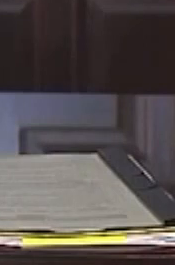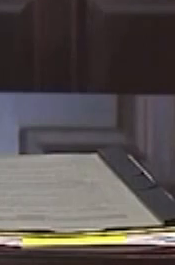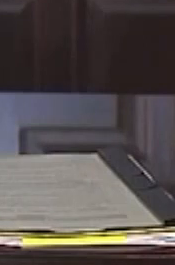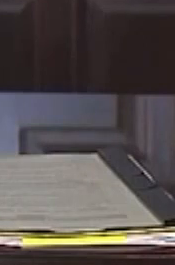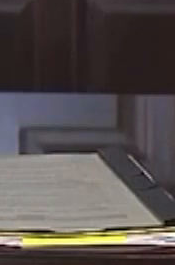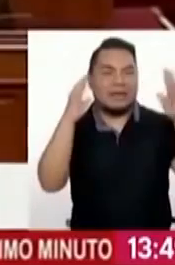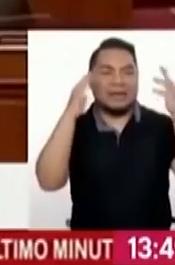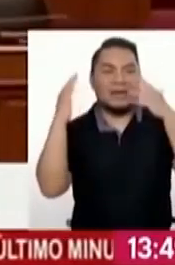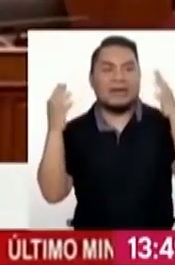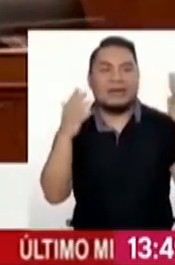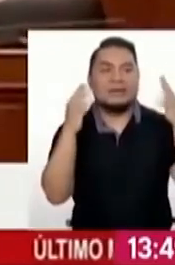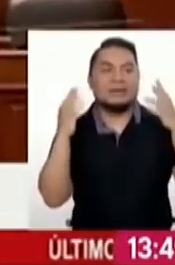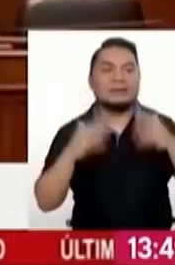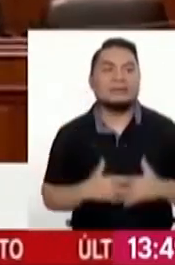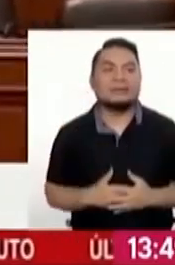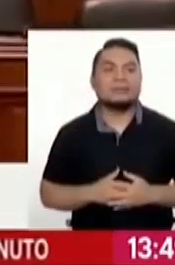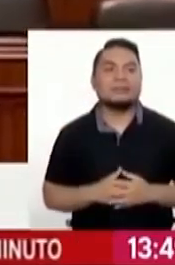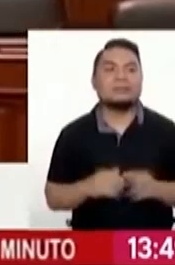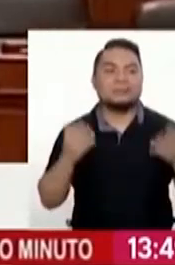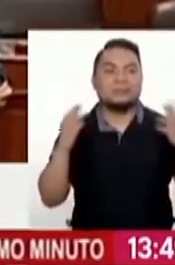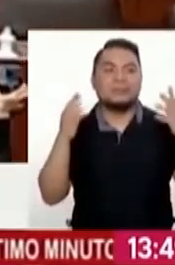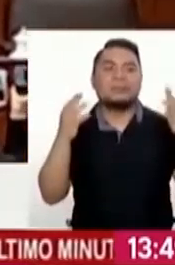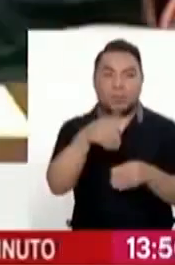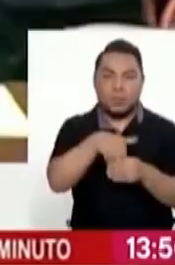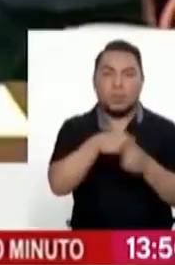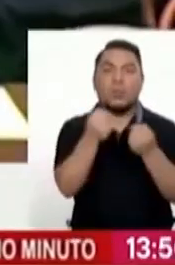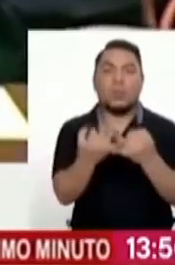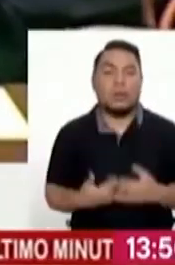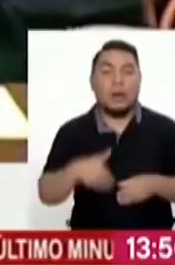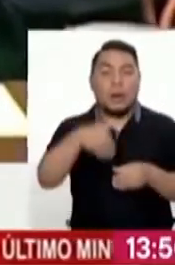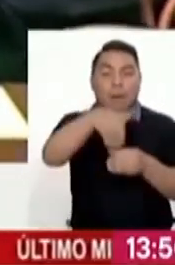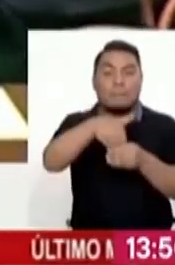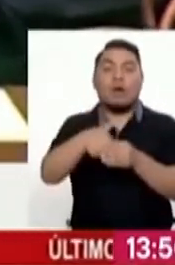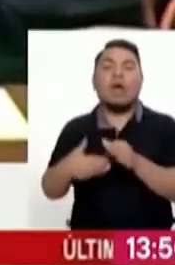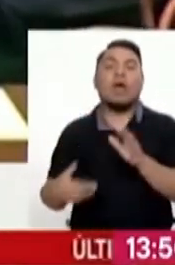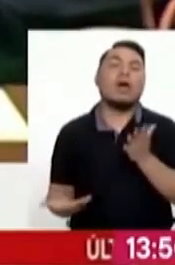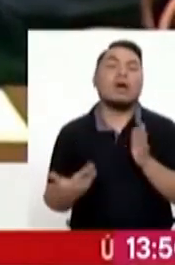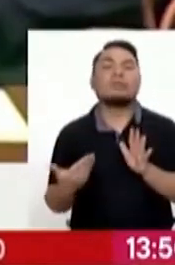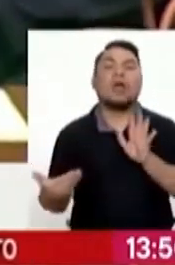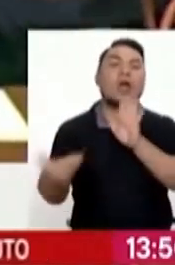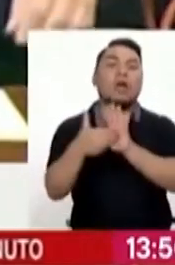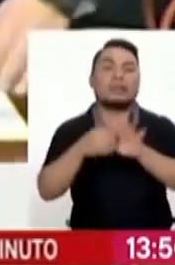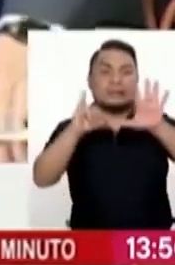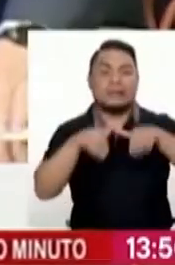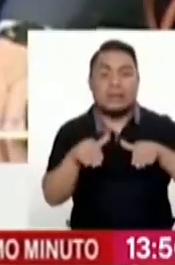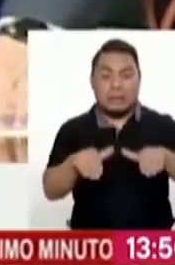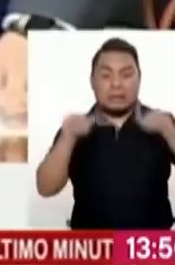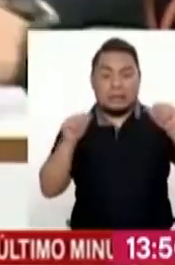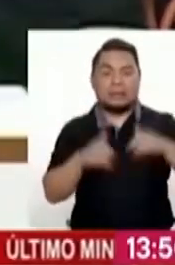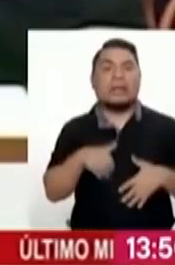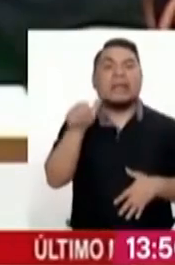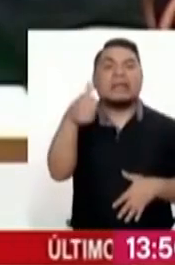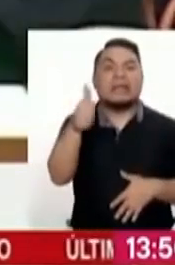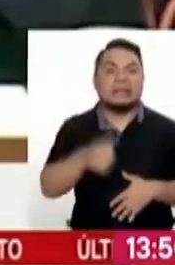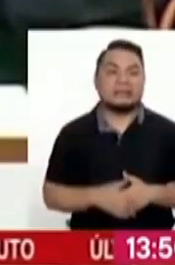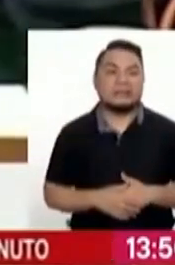Castillo a quien le recomendaron esto para Freddy a Pedro Castillo le recomendaron en principio que después de convertirse en presidente que deje